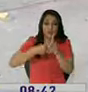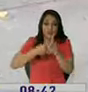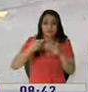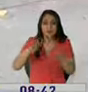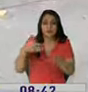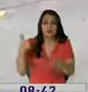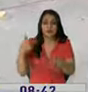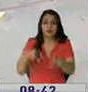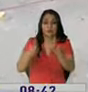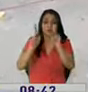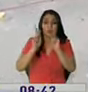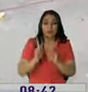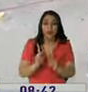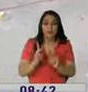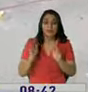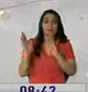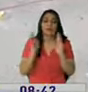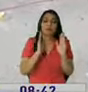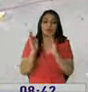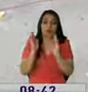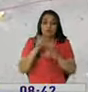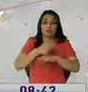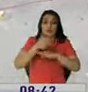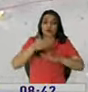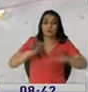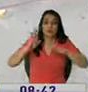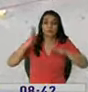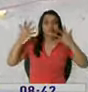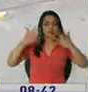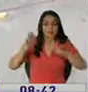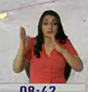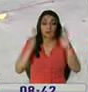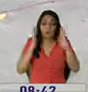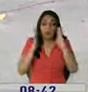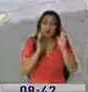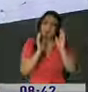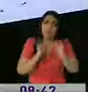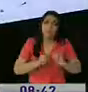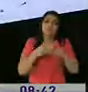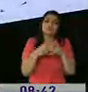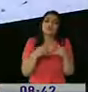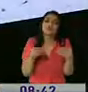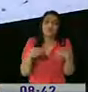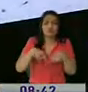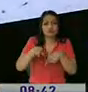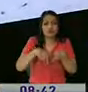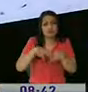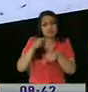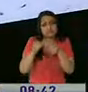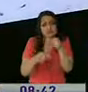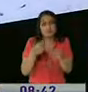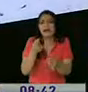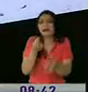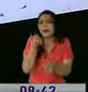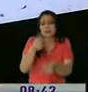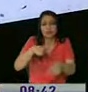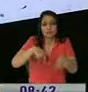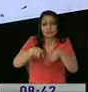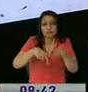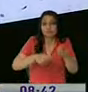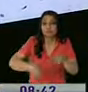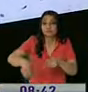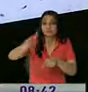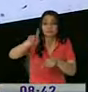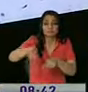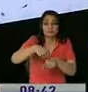la autoridad se ha comprometido a implementar un puente Bailey para que así los moradores puedan dirigirse normalmente a la autopista General Rumiñahui